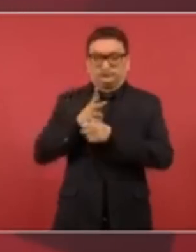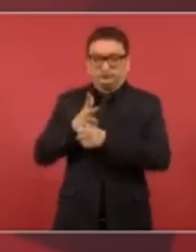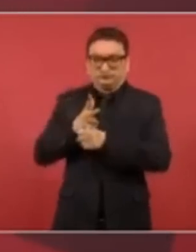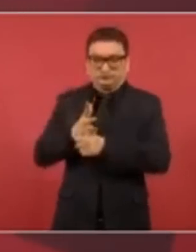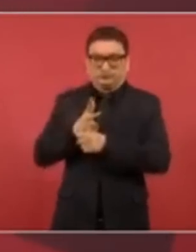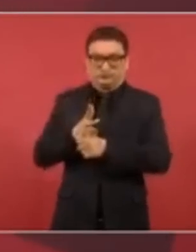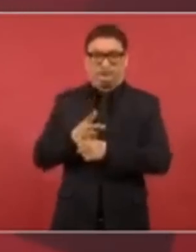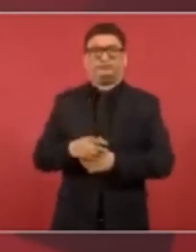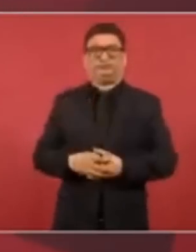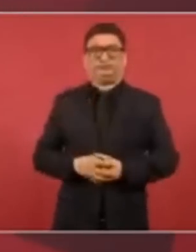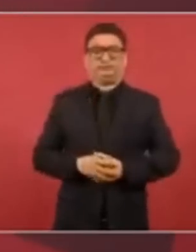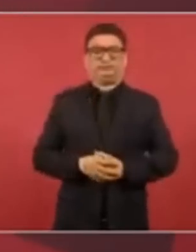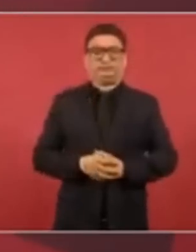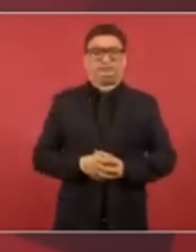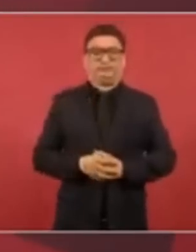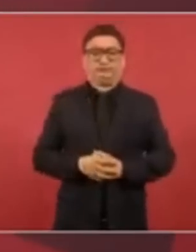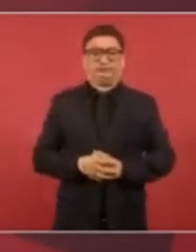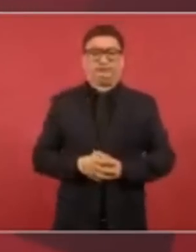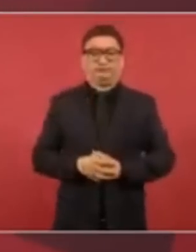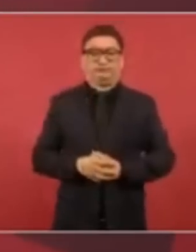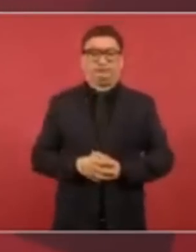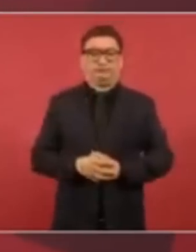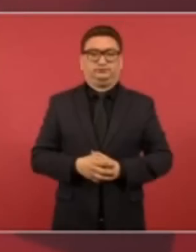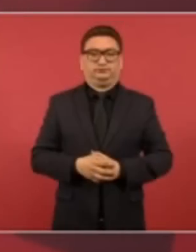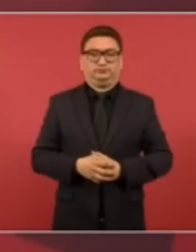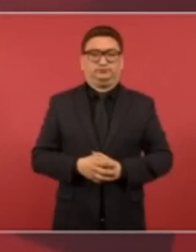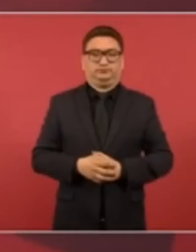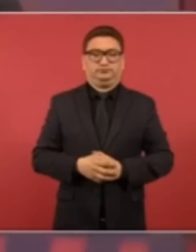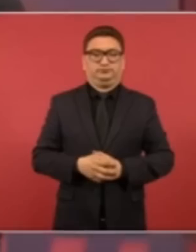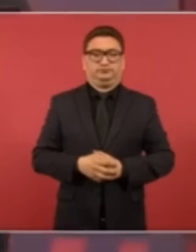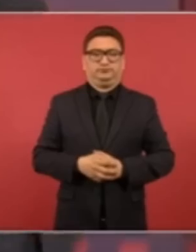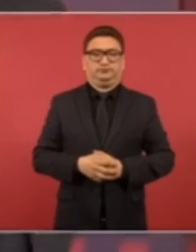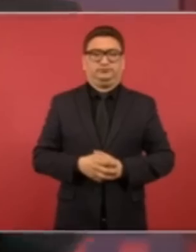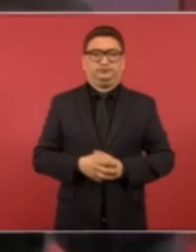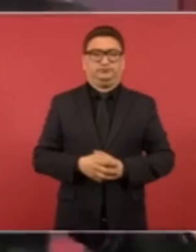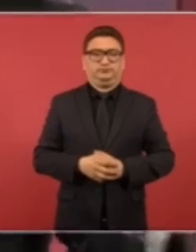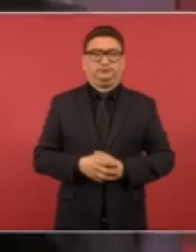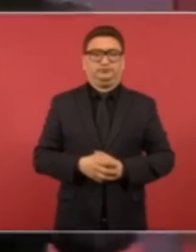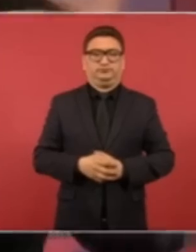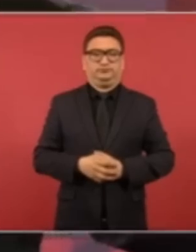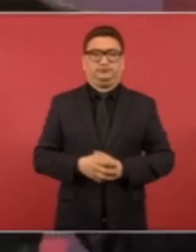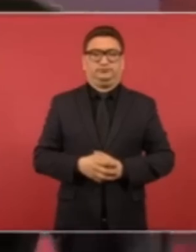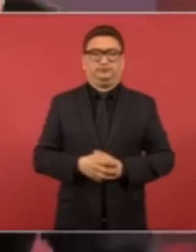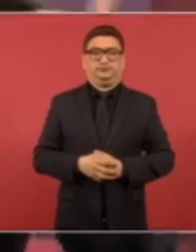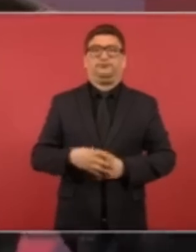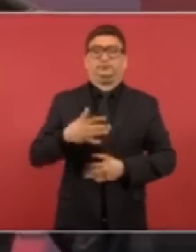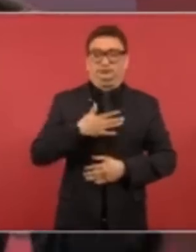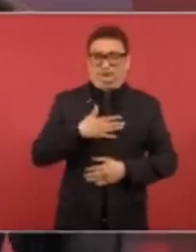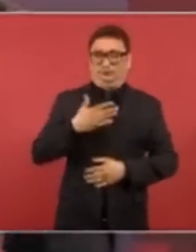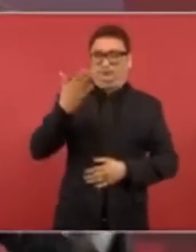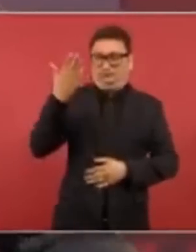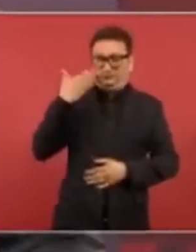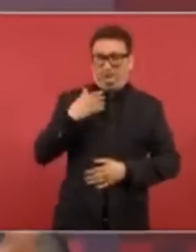negocios, soltando a delincuentes, absolviendo a delincuentes, descongelando cuentas.